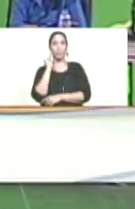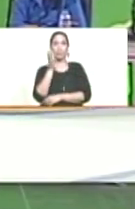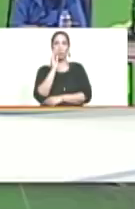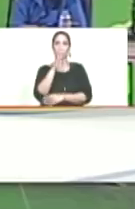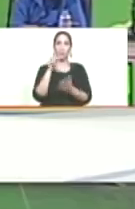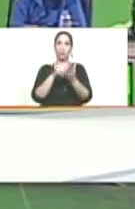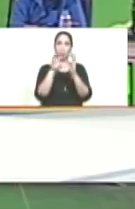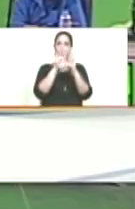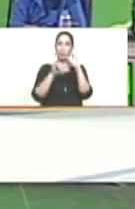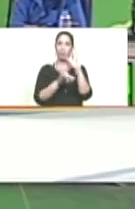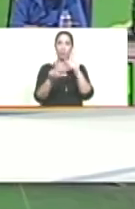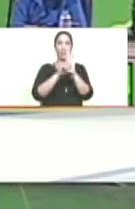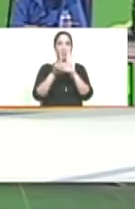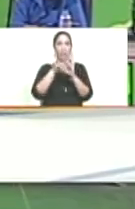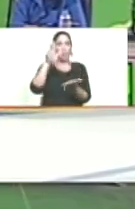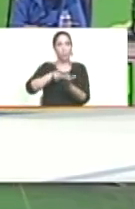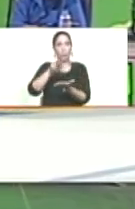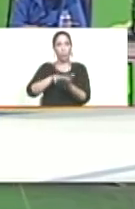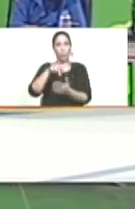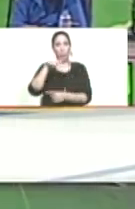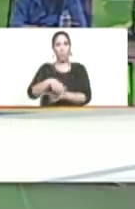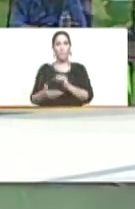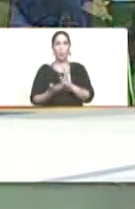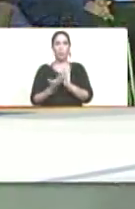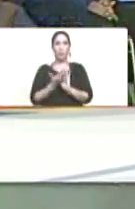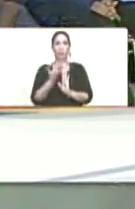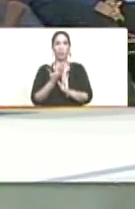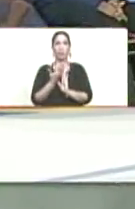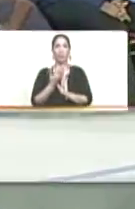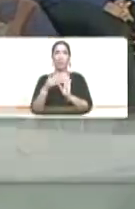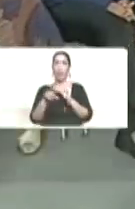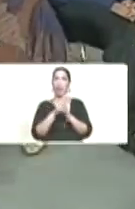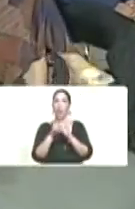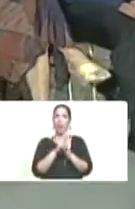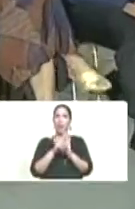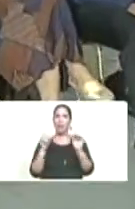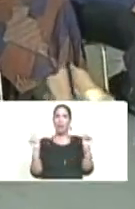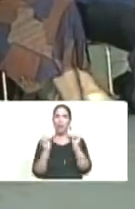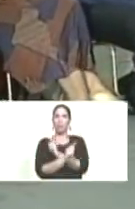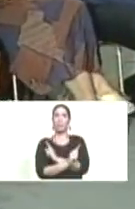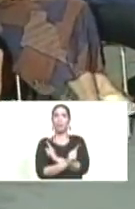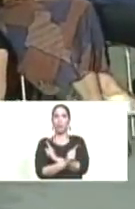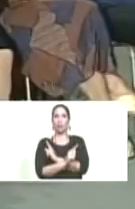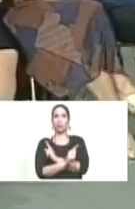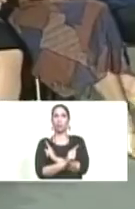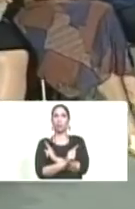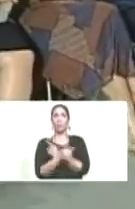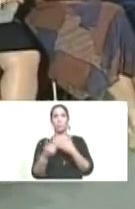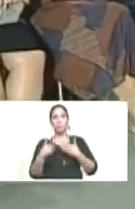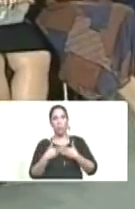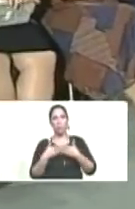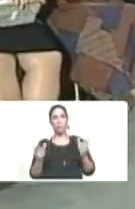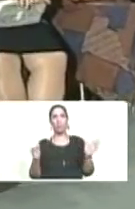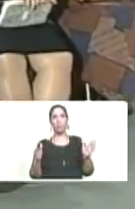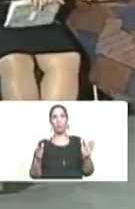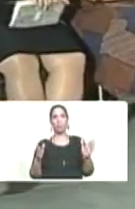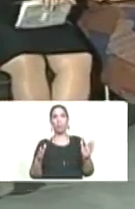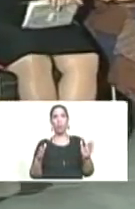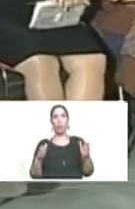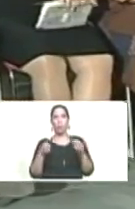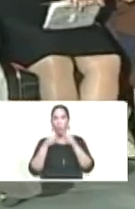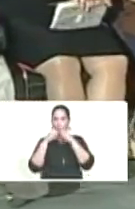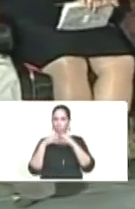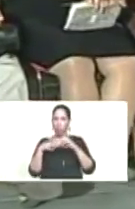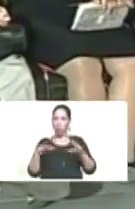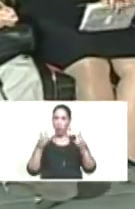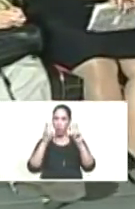aprobó una ley muy importante, la ley de ilícitos cambiarios, que nos va a permitir ir desplegando un nuevo